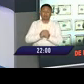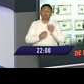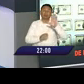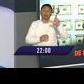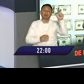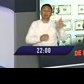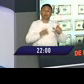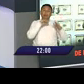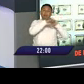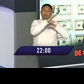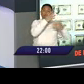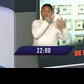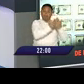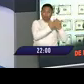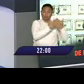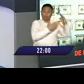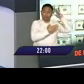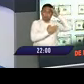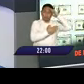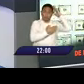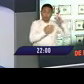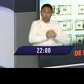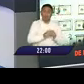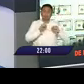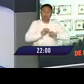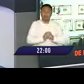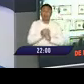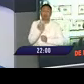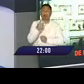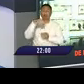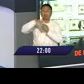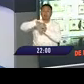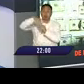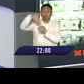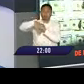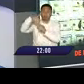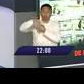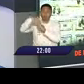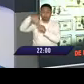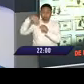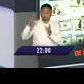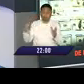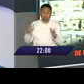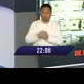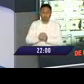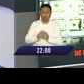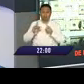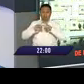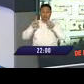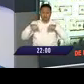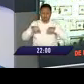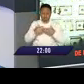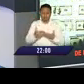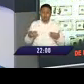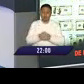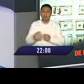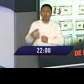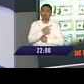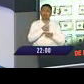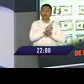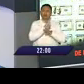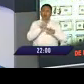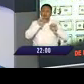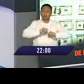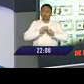fueron detenidas. Los agentes policiales incautaron 2 impresoras industriales y una variedad de artículos que utilizaban en